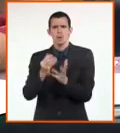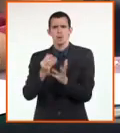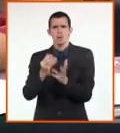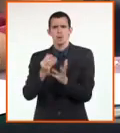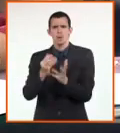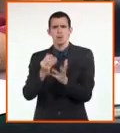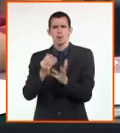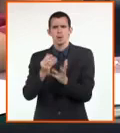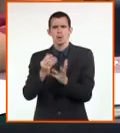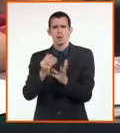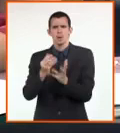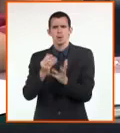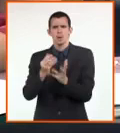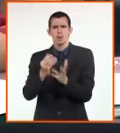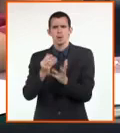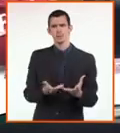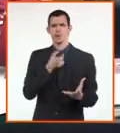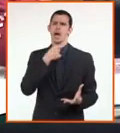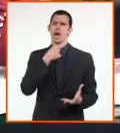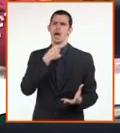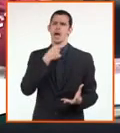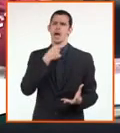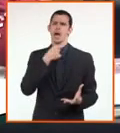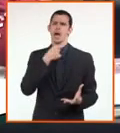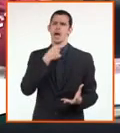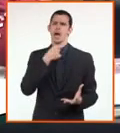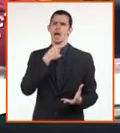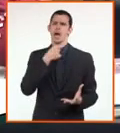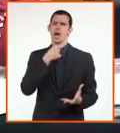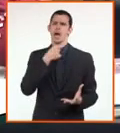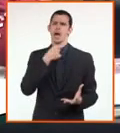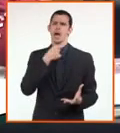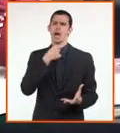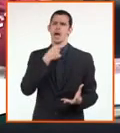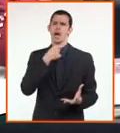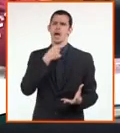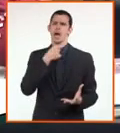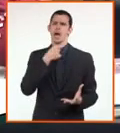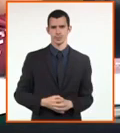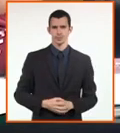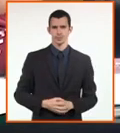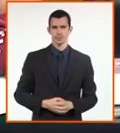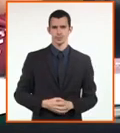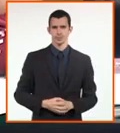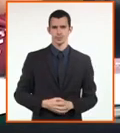nosotros lo ilustrábamos de la manera que tenemos en nuestras universidades grupos